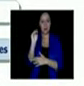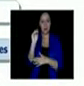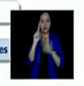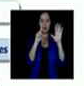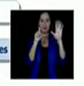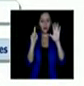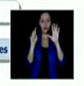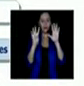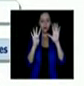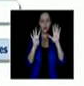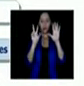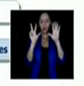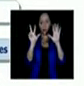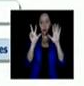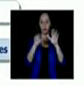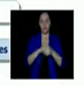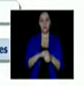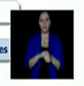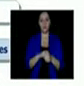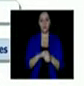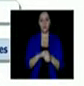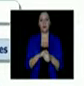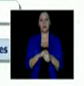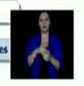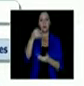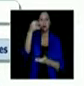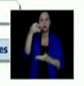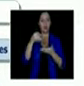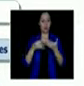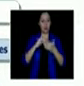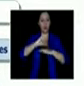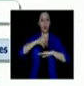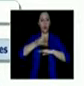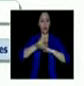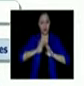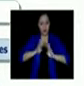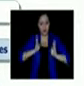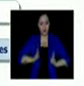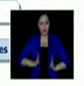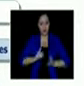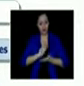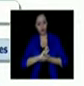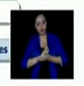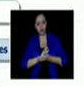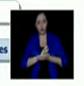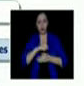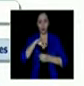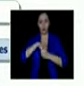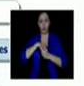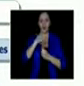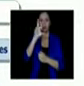12.816.698 electores. El número total de juntas receptoras del voto,